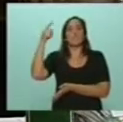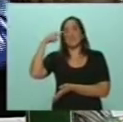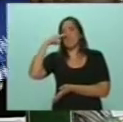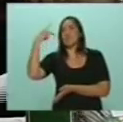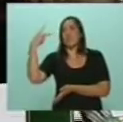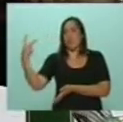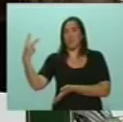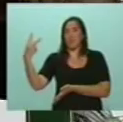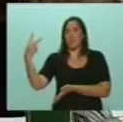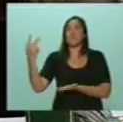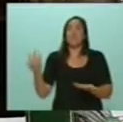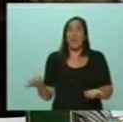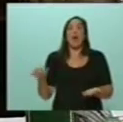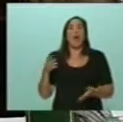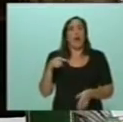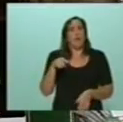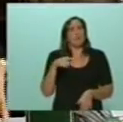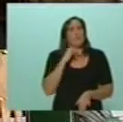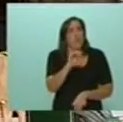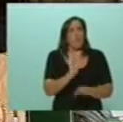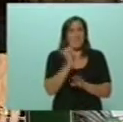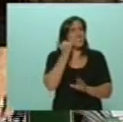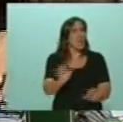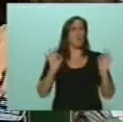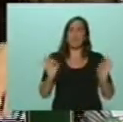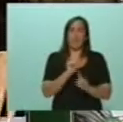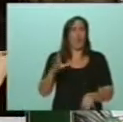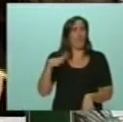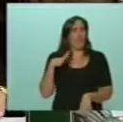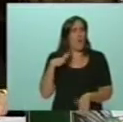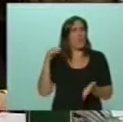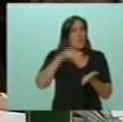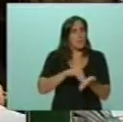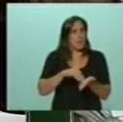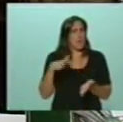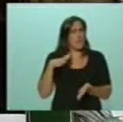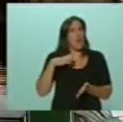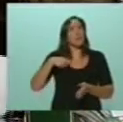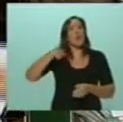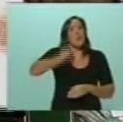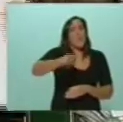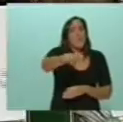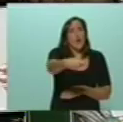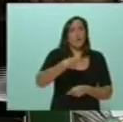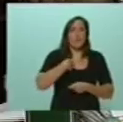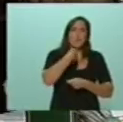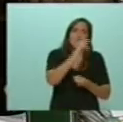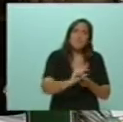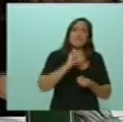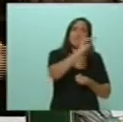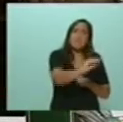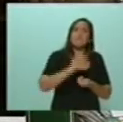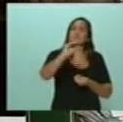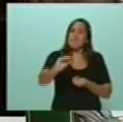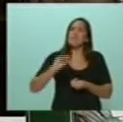223.263.172. Claro está que todavía falta, en muchos casos, completar las cuotas o completar los